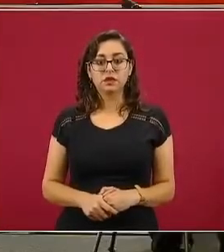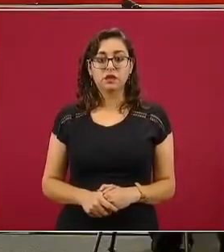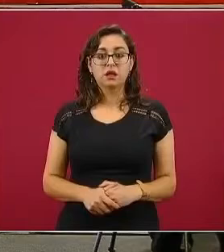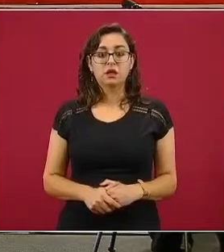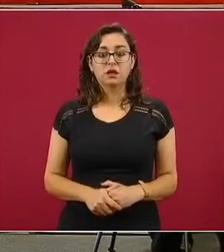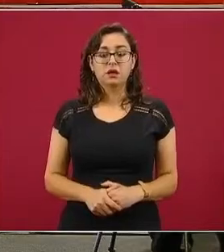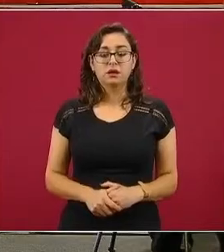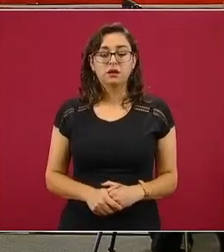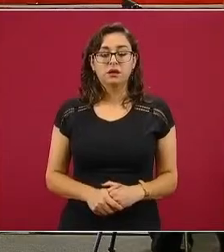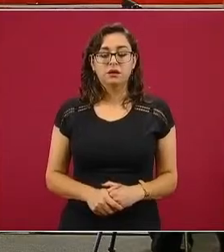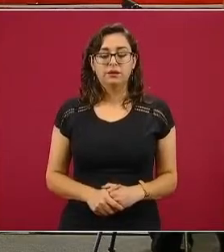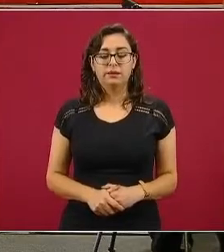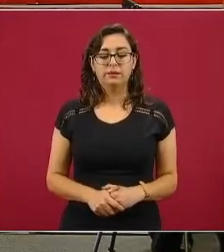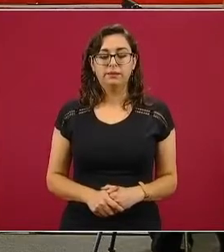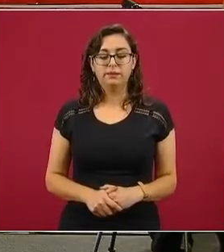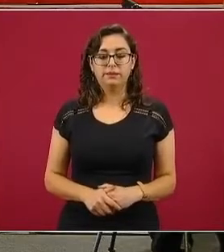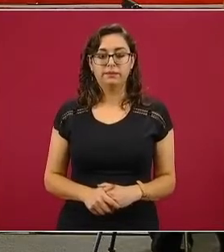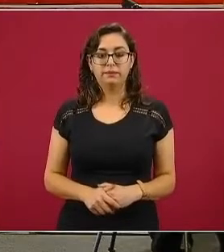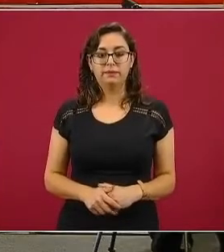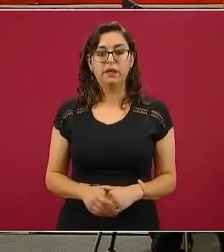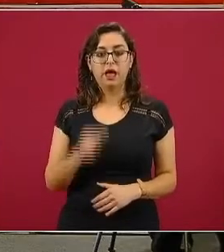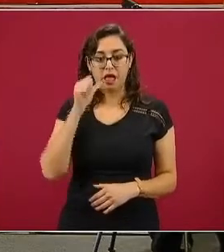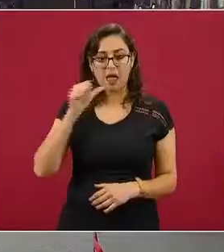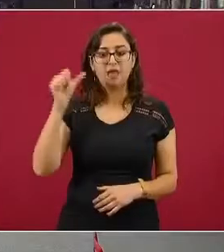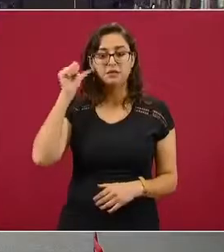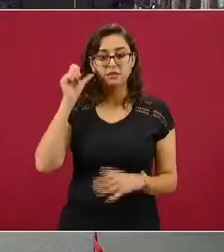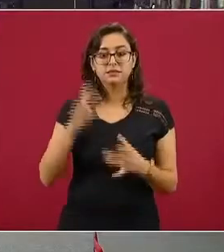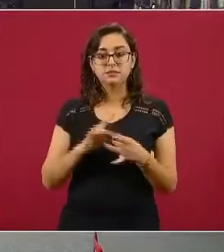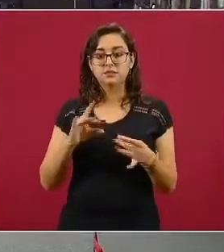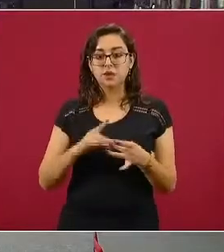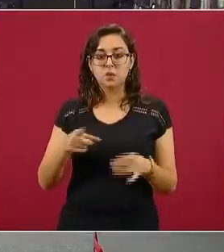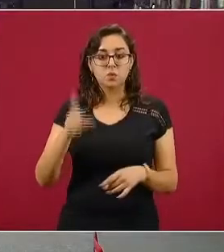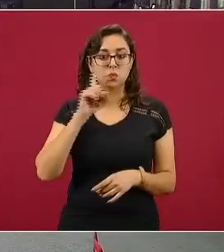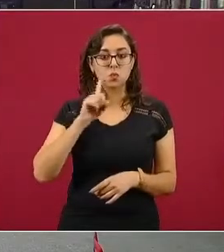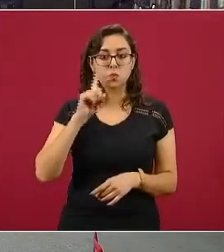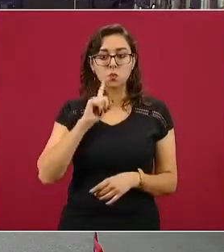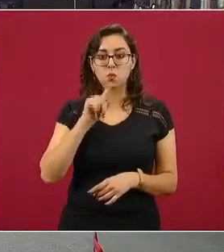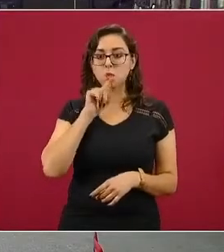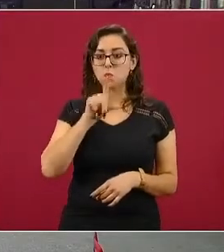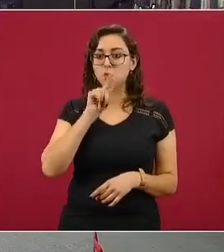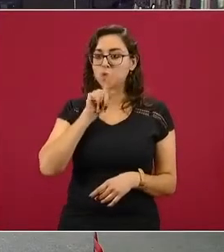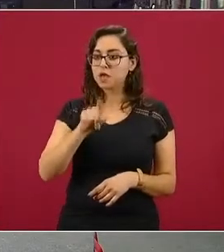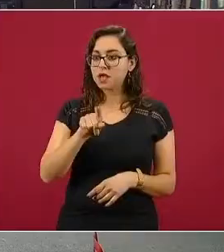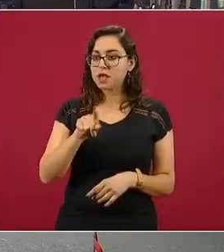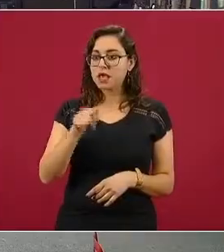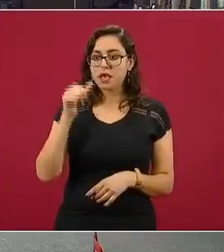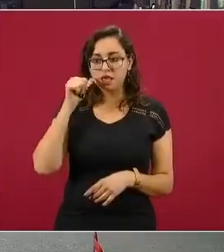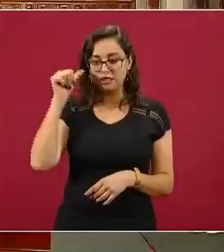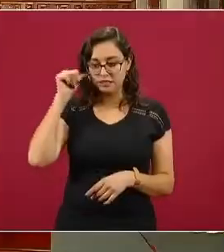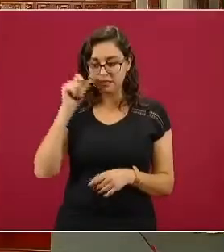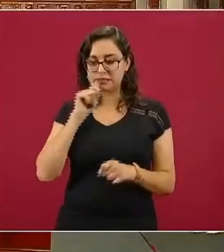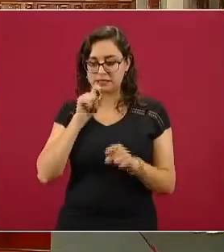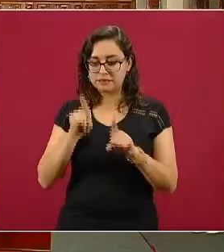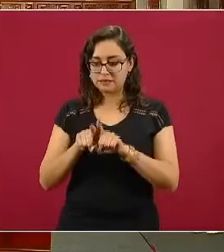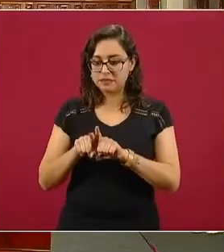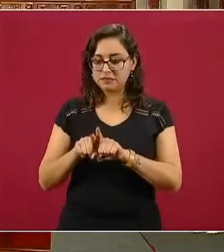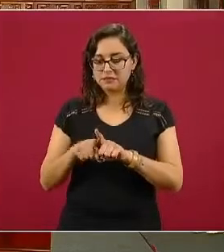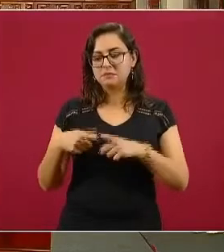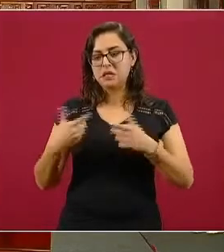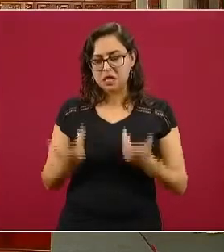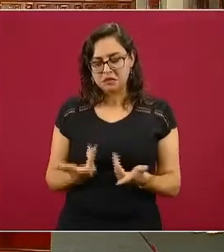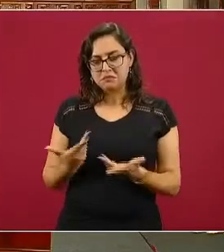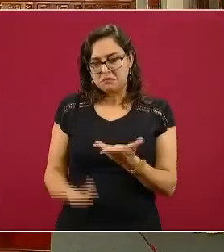más, que fue lo mismo que le comenté ayer a una colega de Jalisco, que hablaba un poco también de manera crítica, asumo que